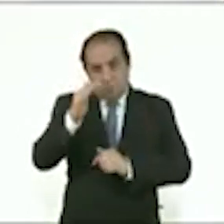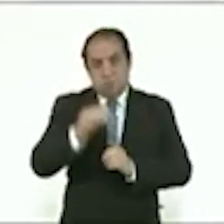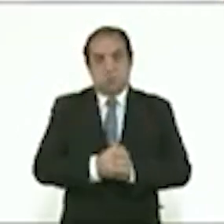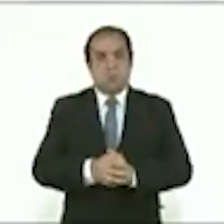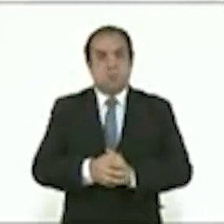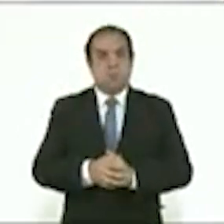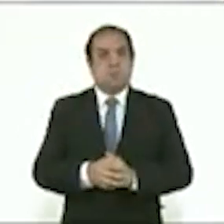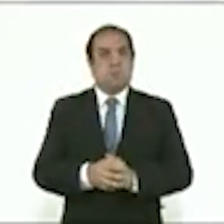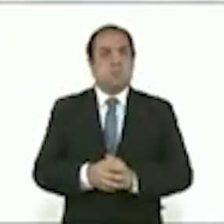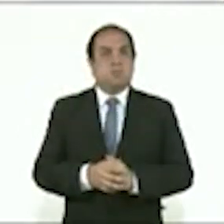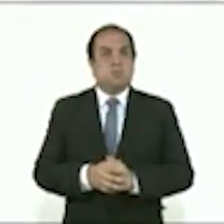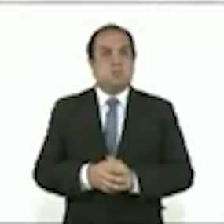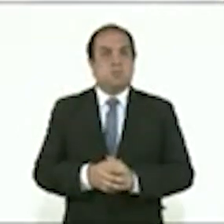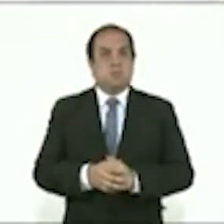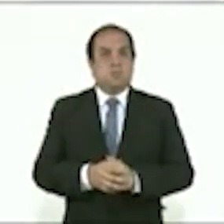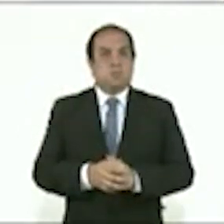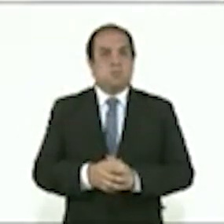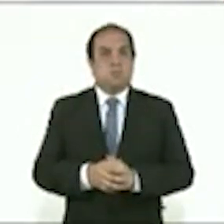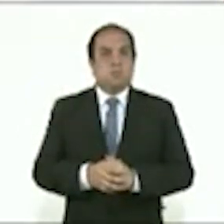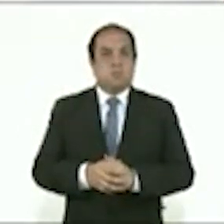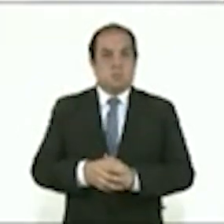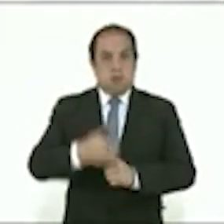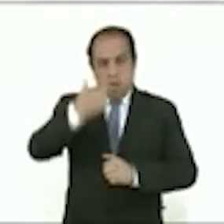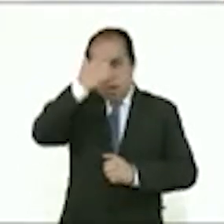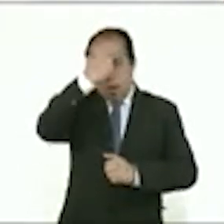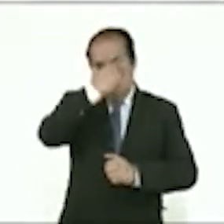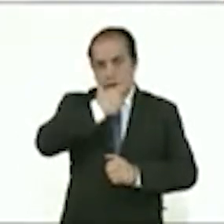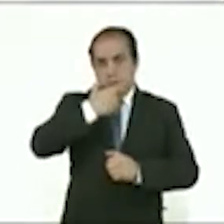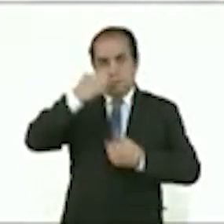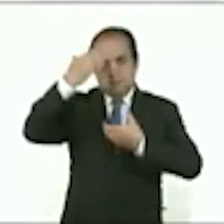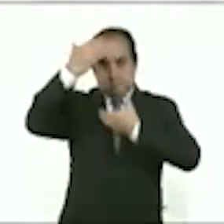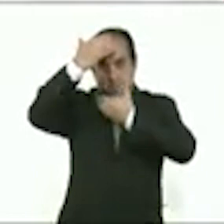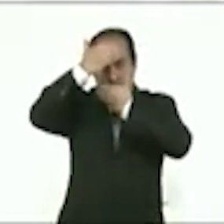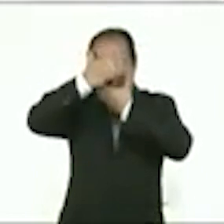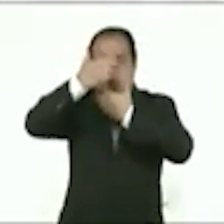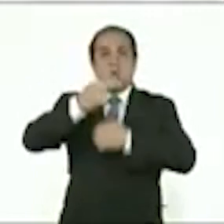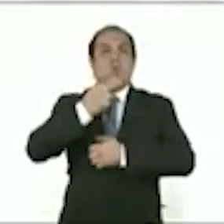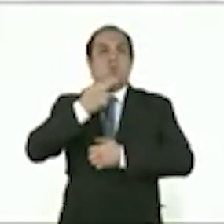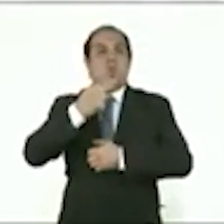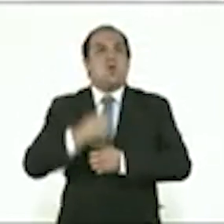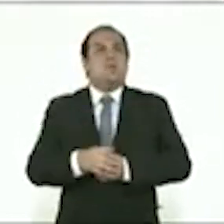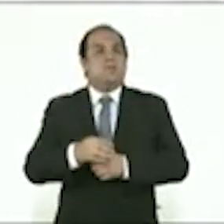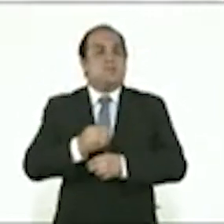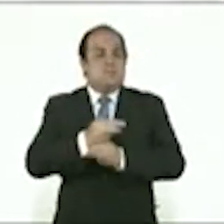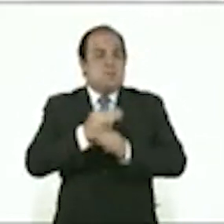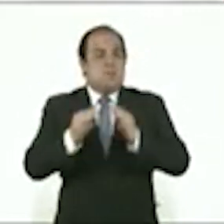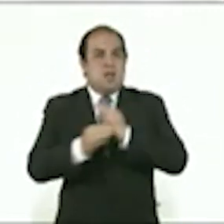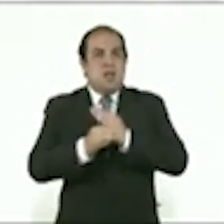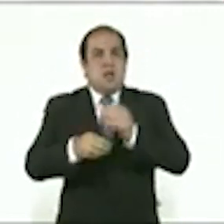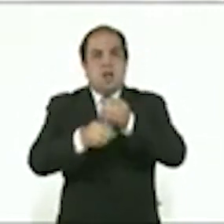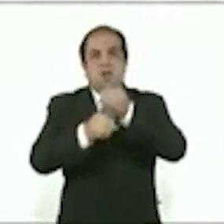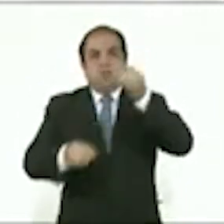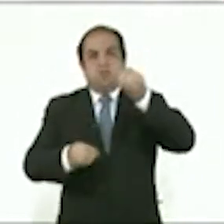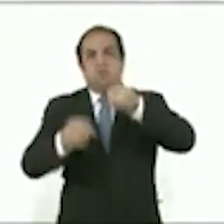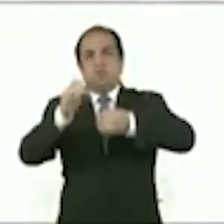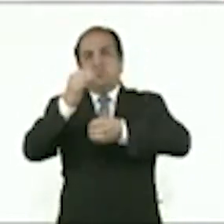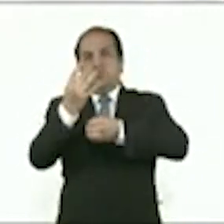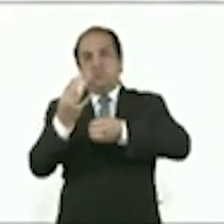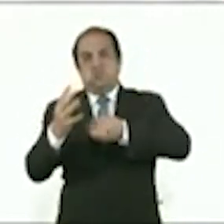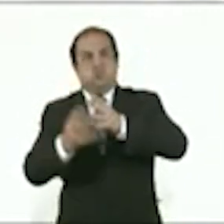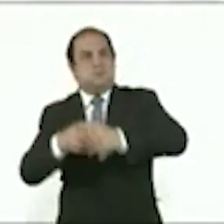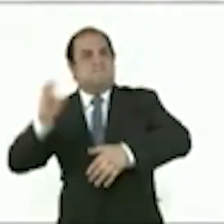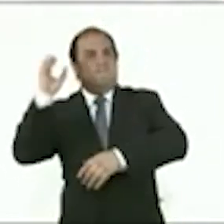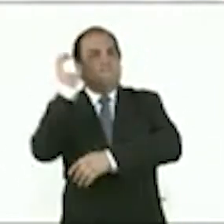se cubren los rostros y utilizan estos objetos, bombas Molotov, ya no